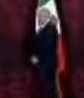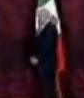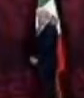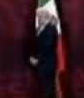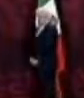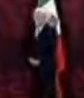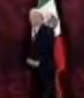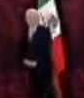Muy bien.